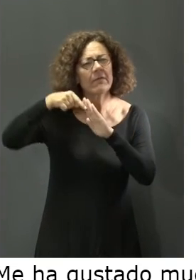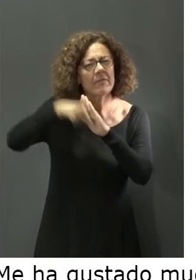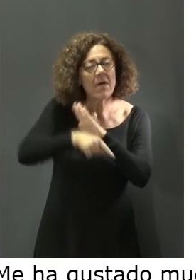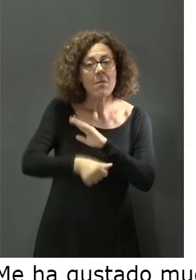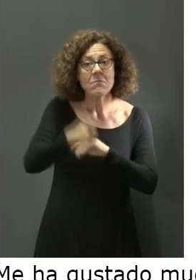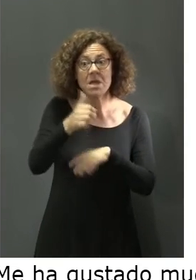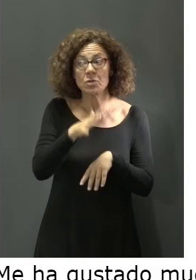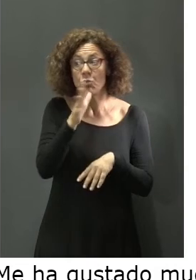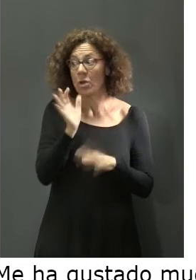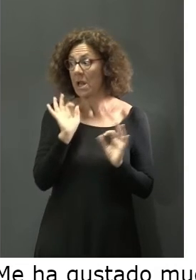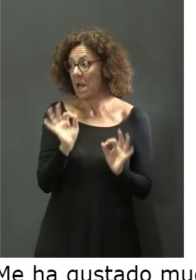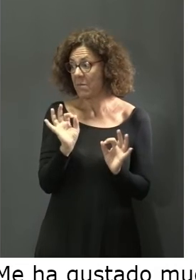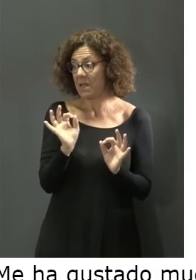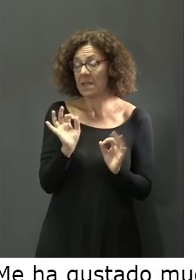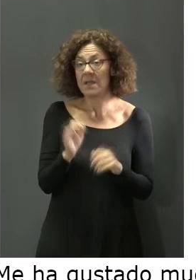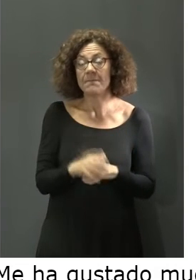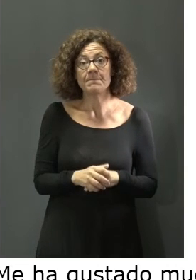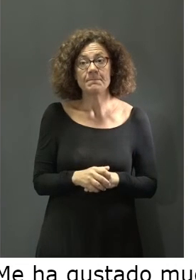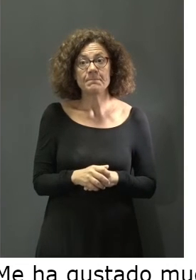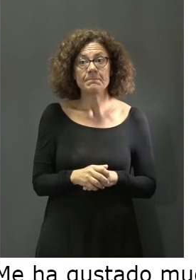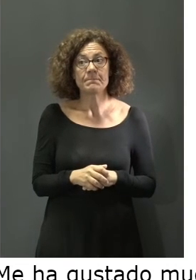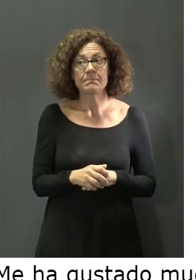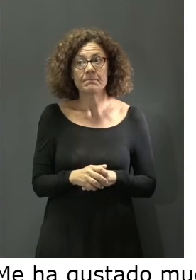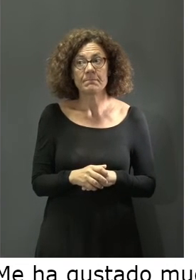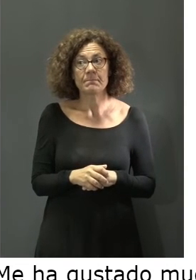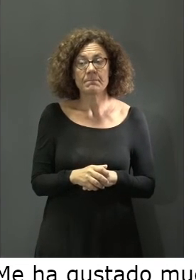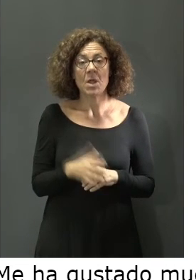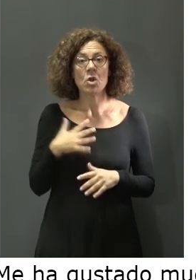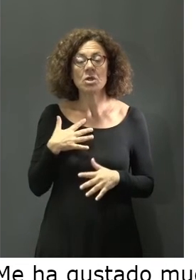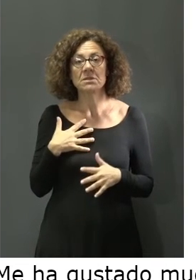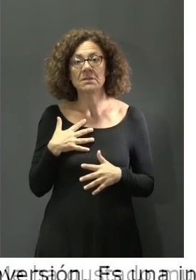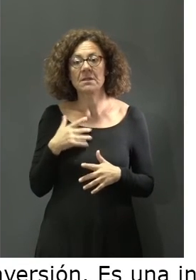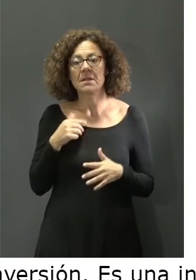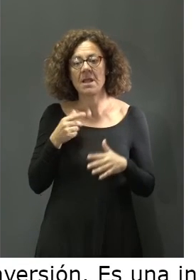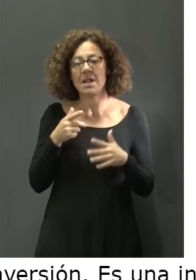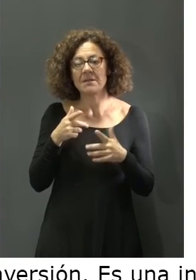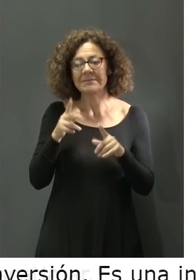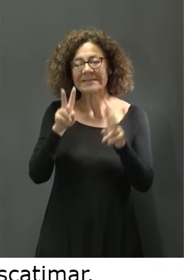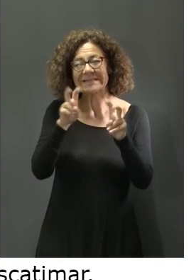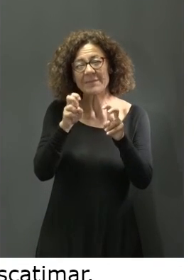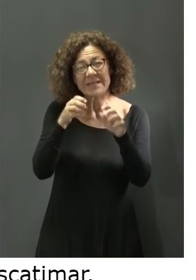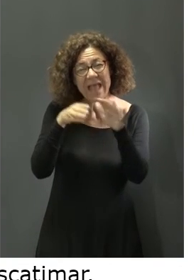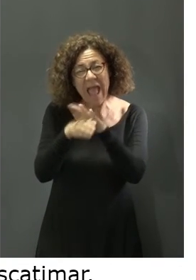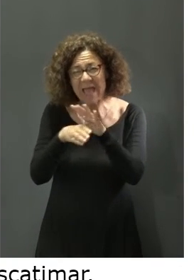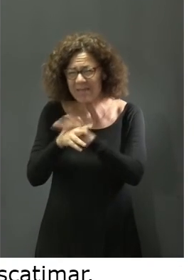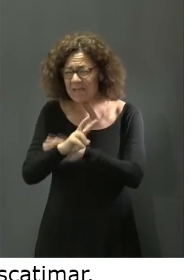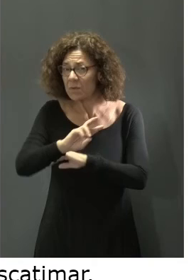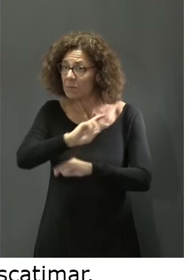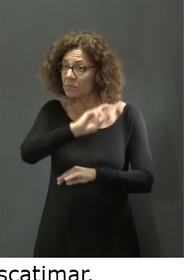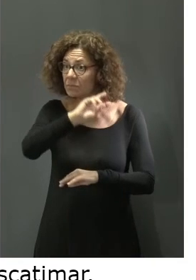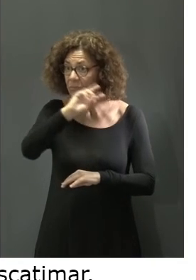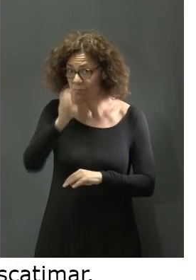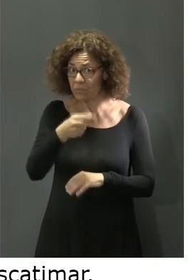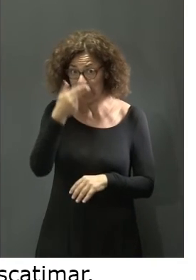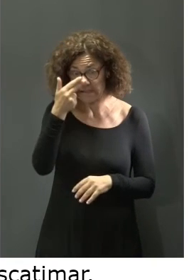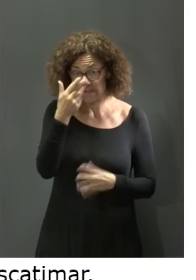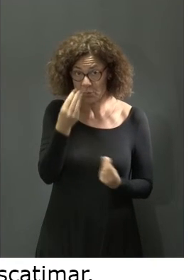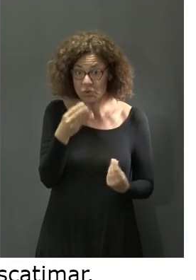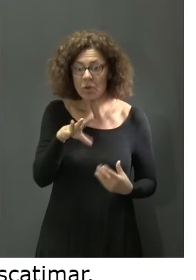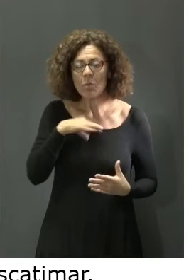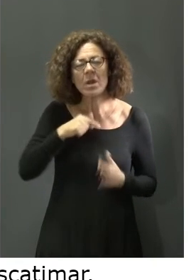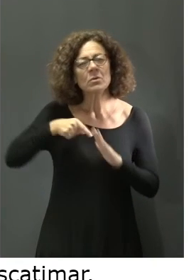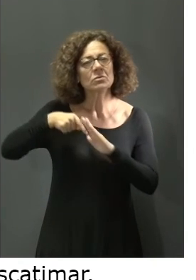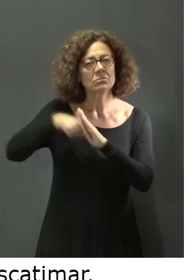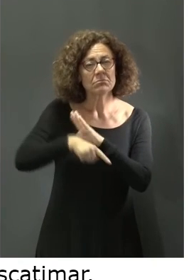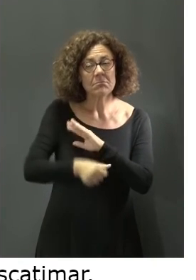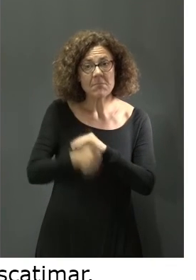porque realmente, bueno, pues desde los mecanismos de acceso, desde un montón de cuestiones que sería muy interesante que pudiéramos